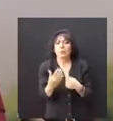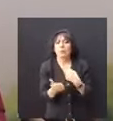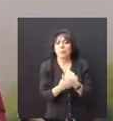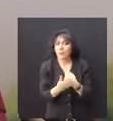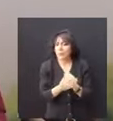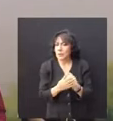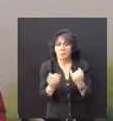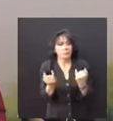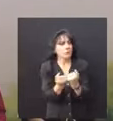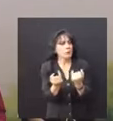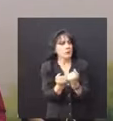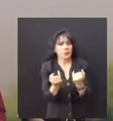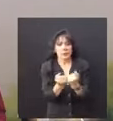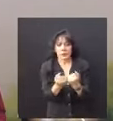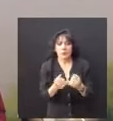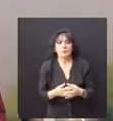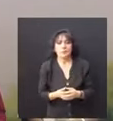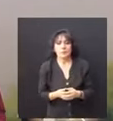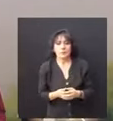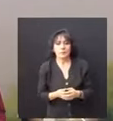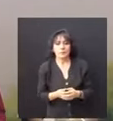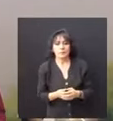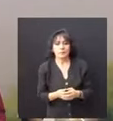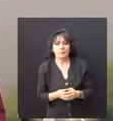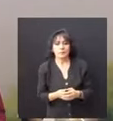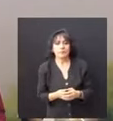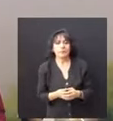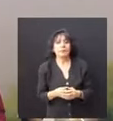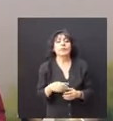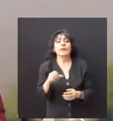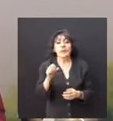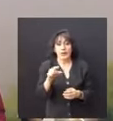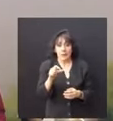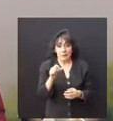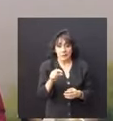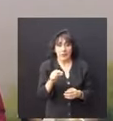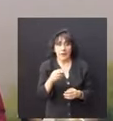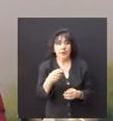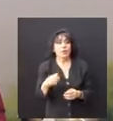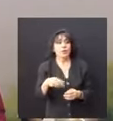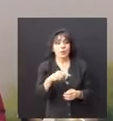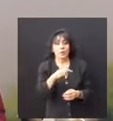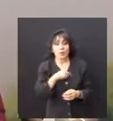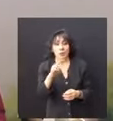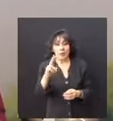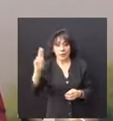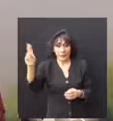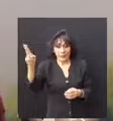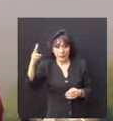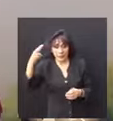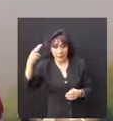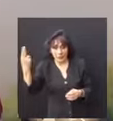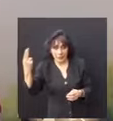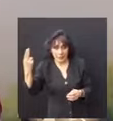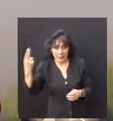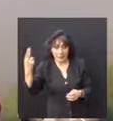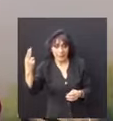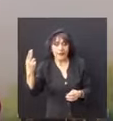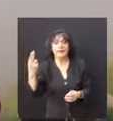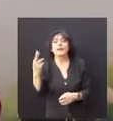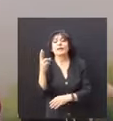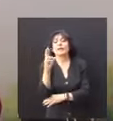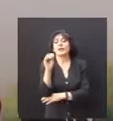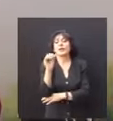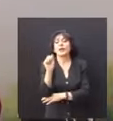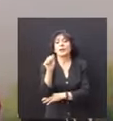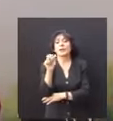ya lo dijo aquí Abigail, vamos a traer la Rosario Castellanos y la Universidad de la Salud